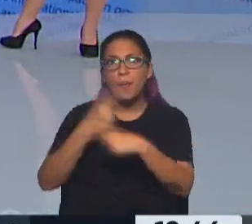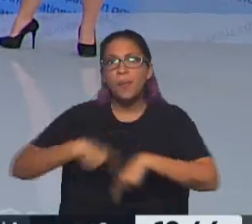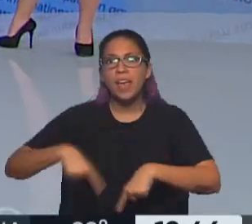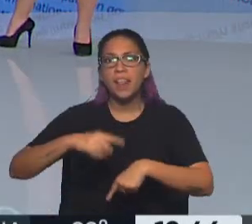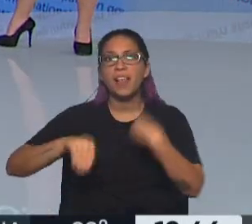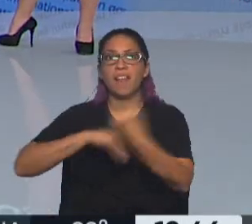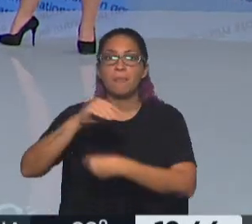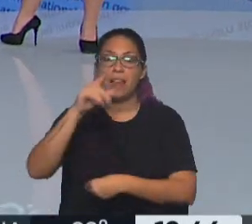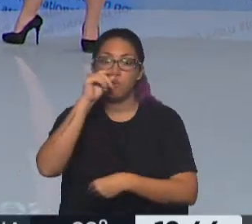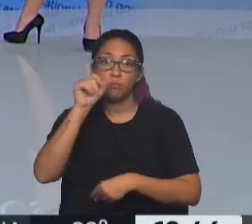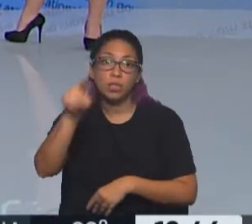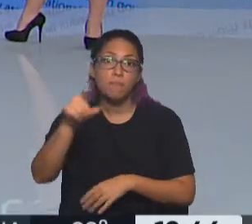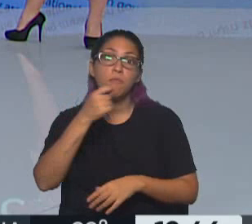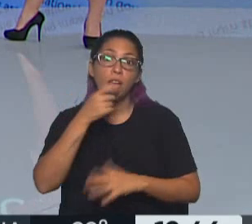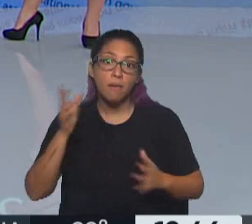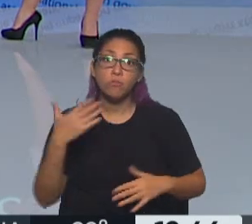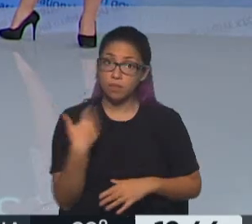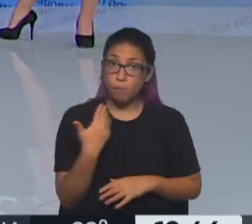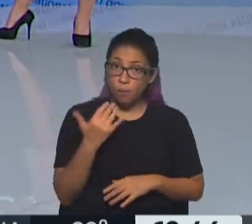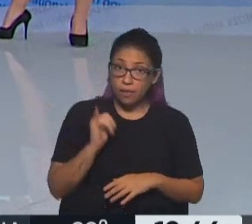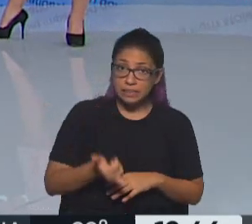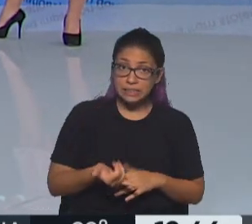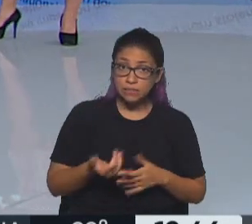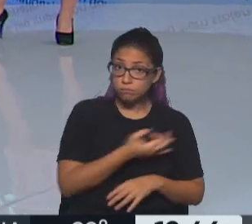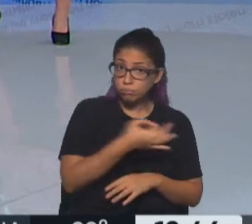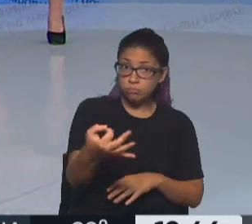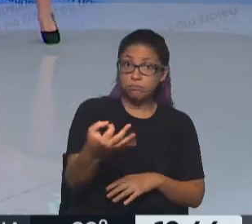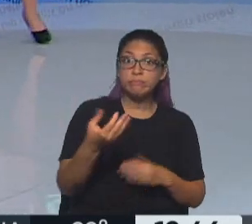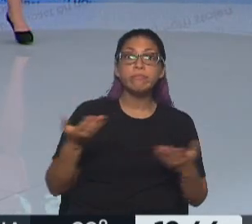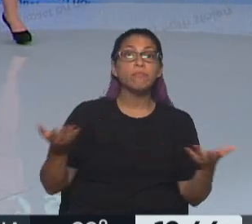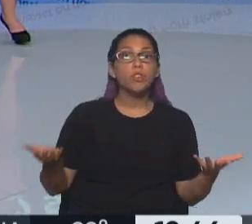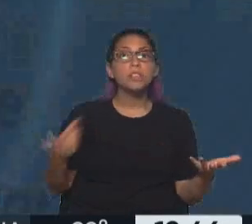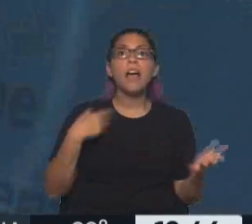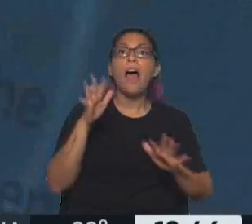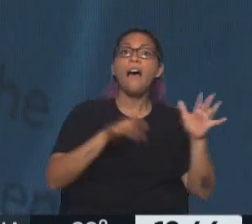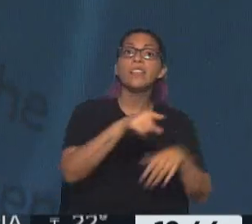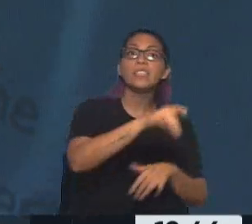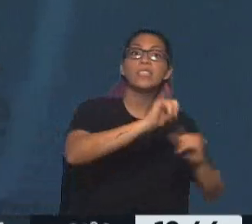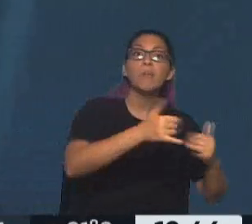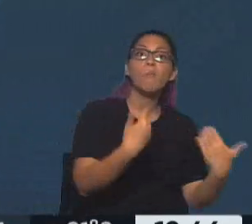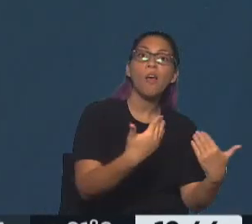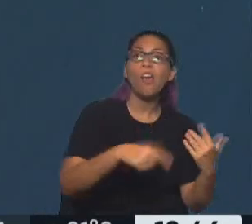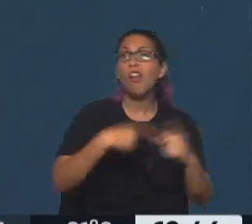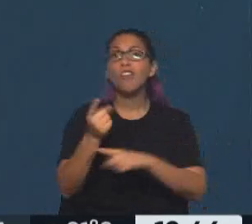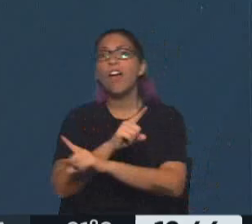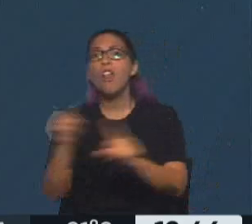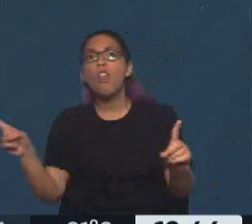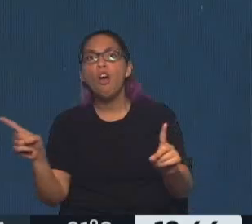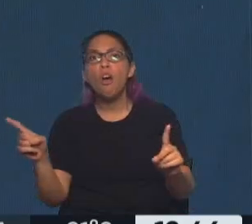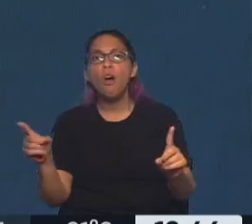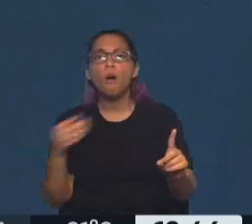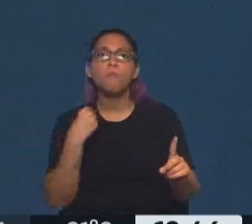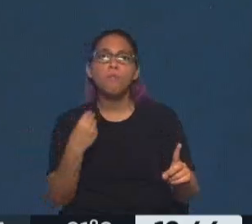familia de Putin. Bueno, efectivamente se puede hacer entonces. ¿Por qué en algún caso se puede y en otro caso, como en un país